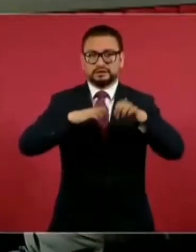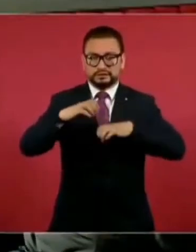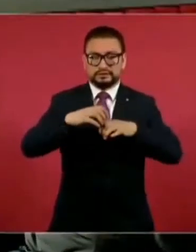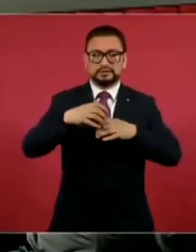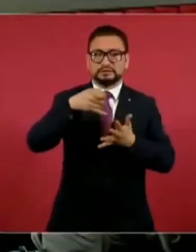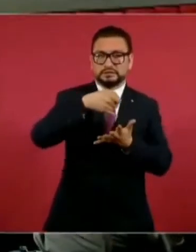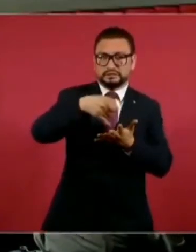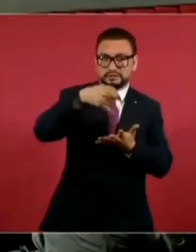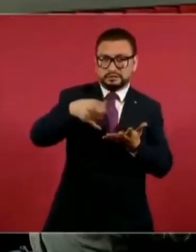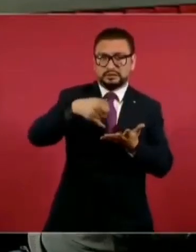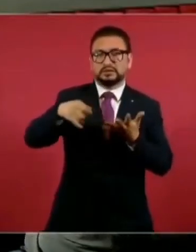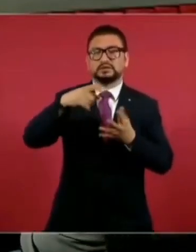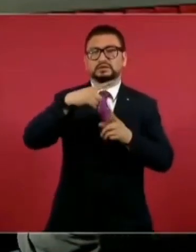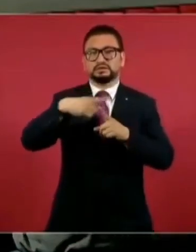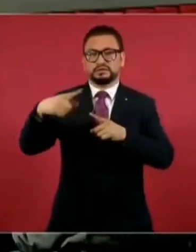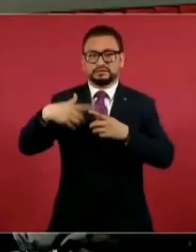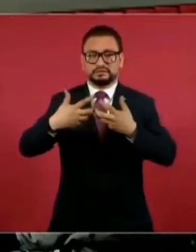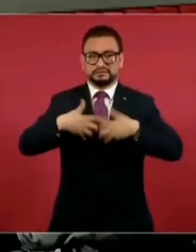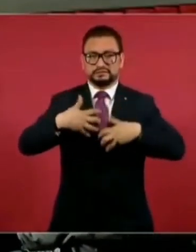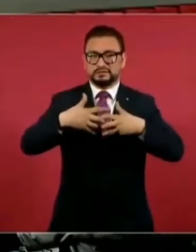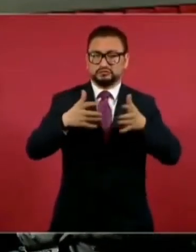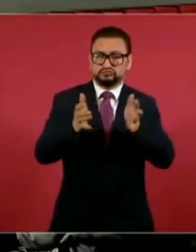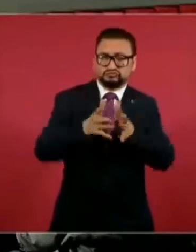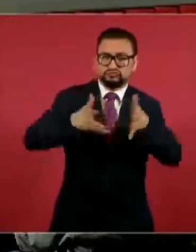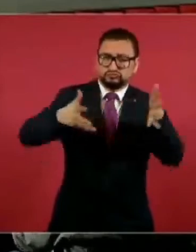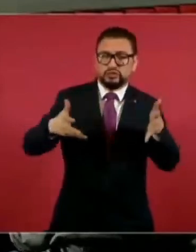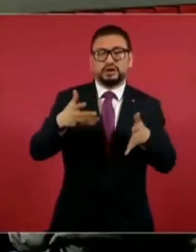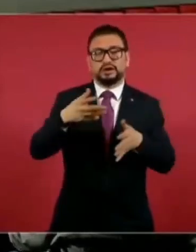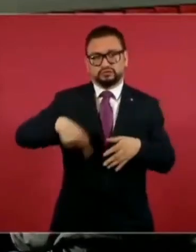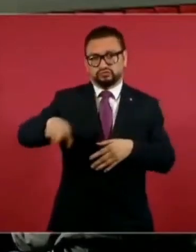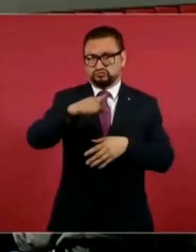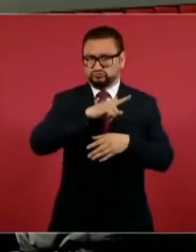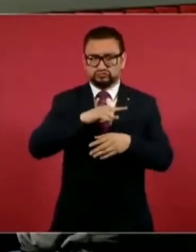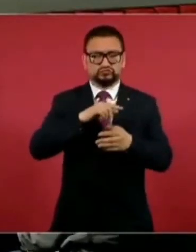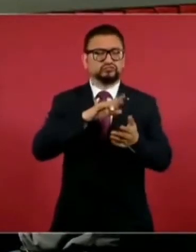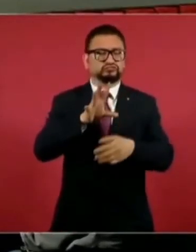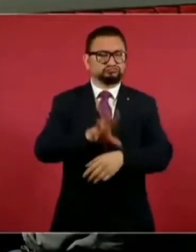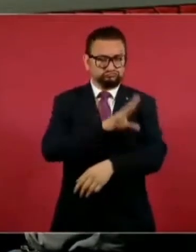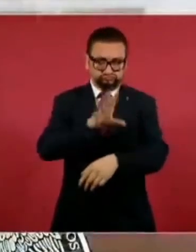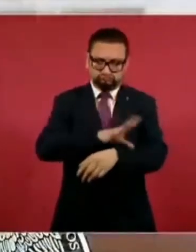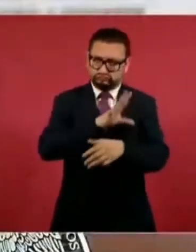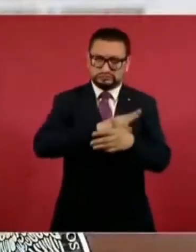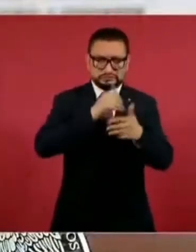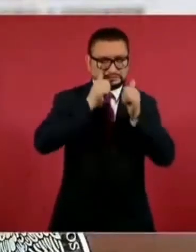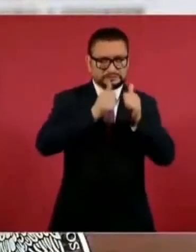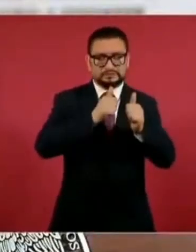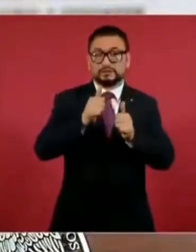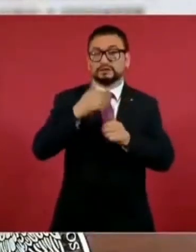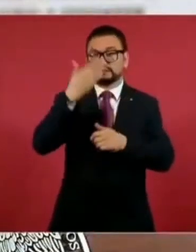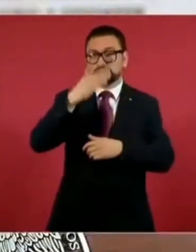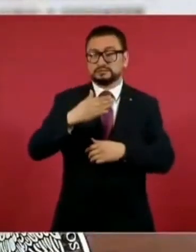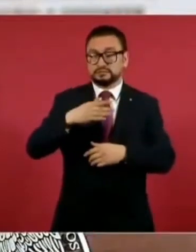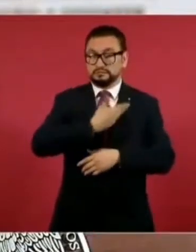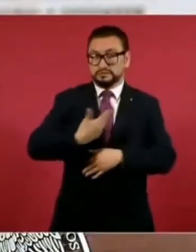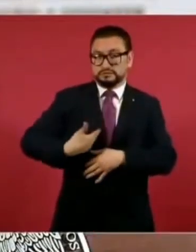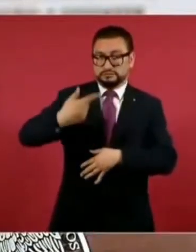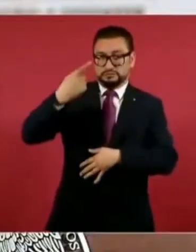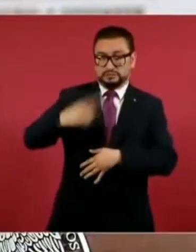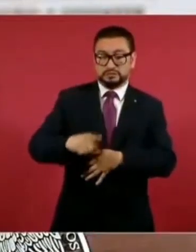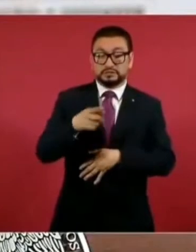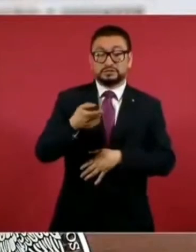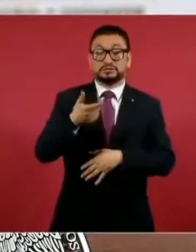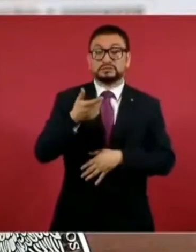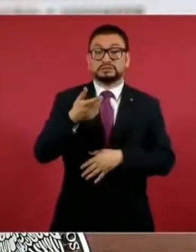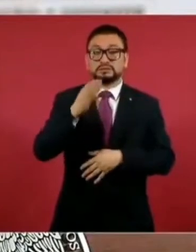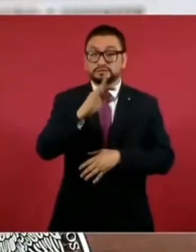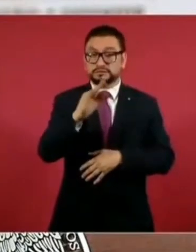agrícolas, mediana y gran industria, que por instrucciones presidenciales no han elevado